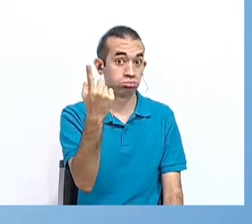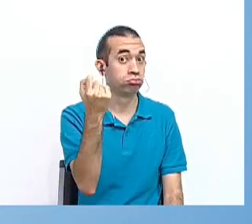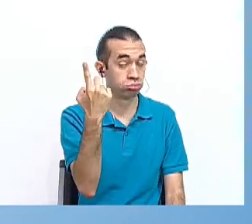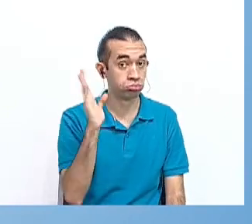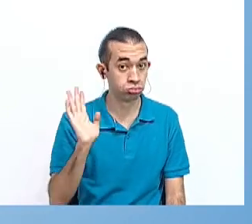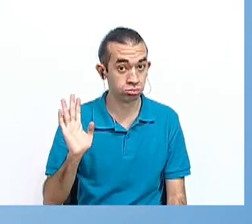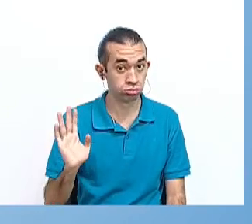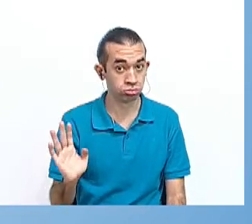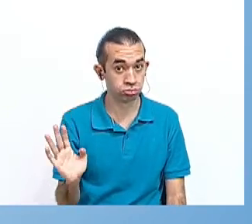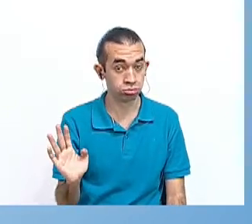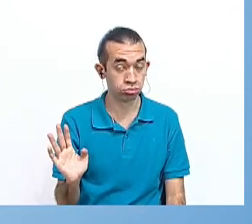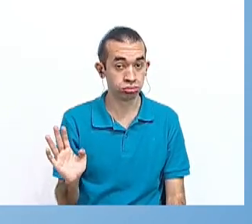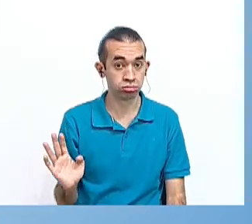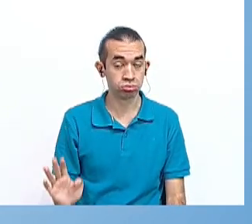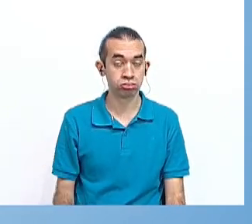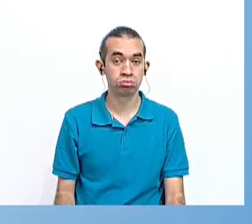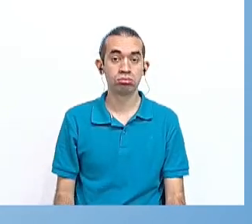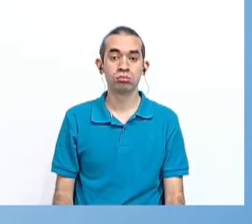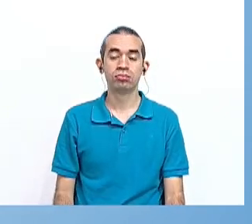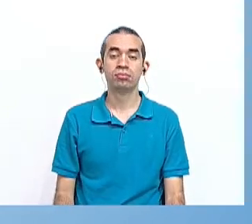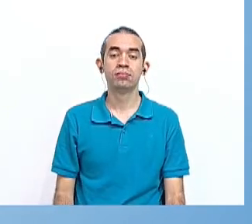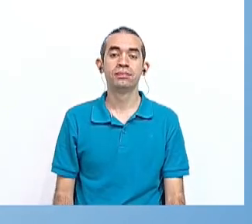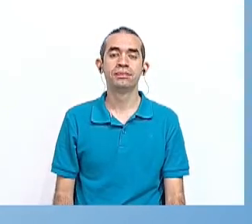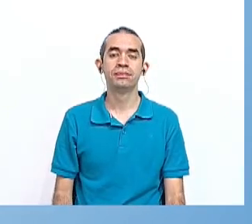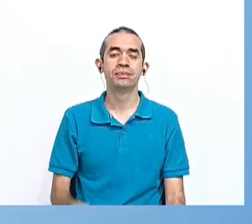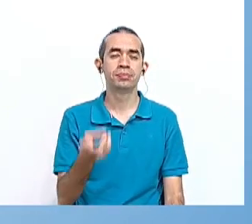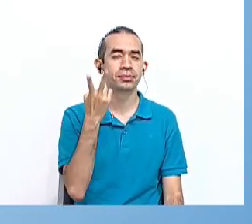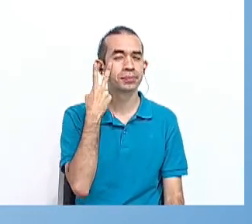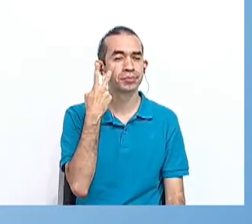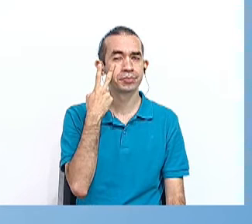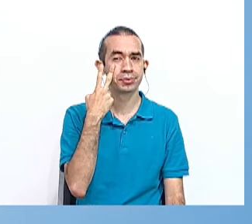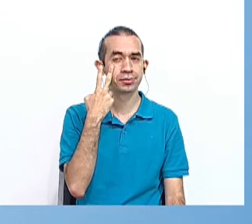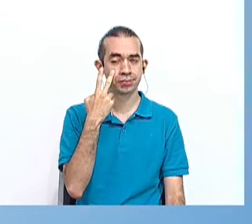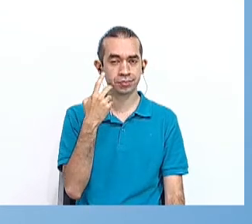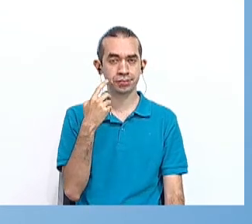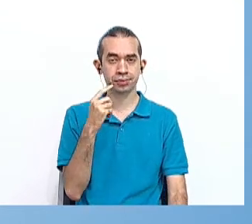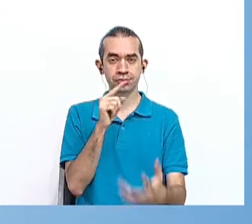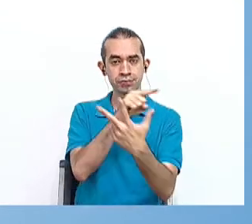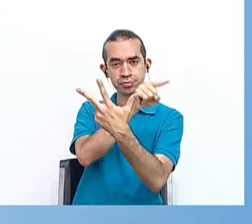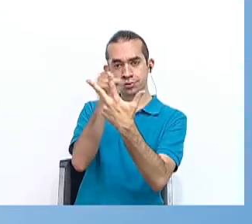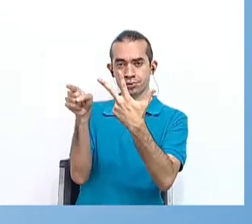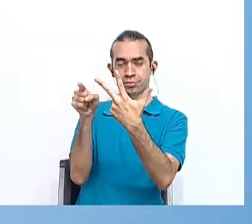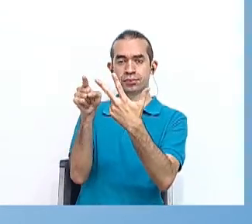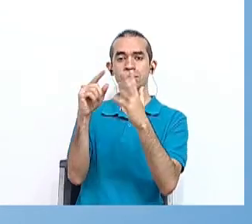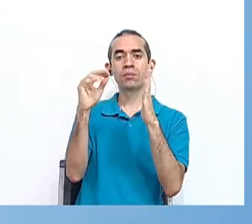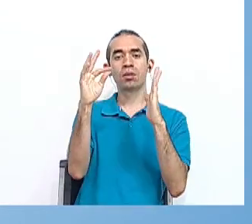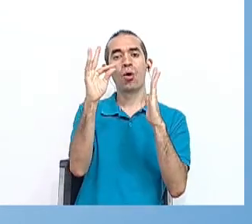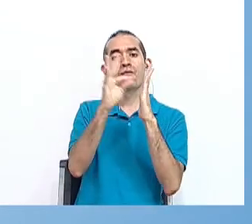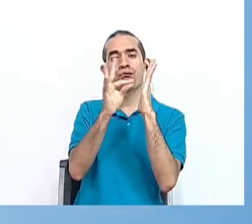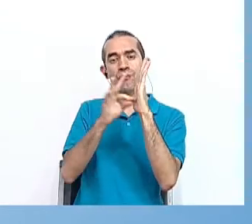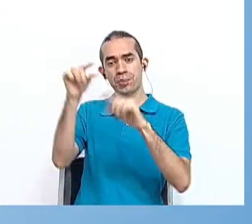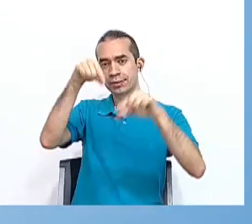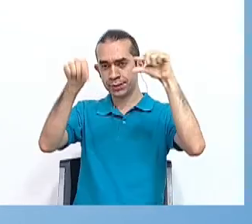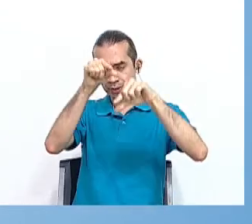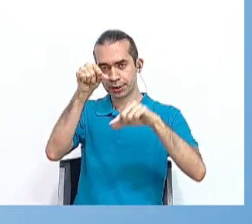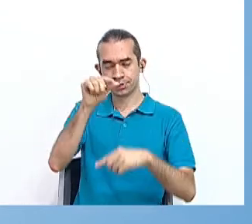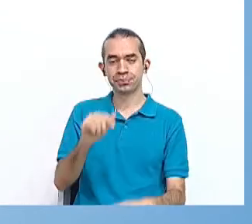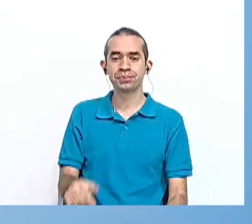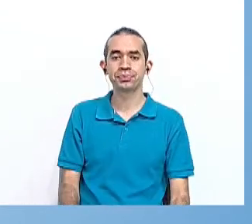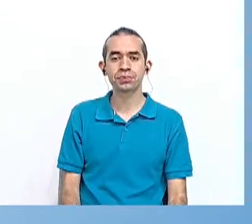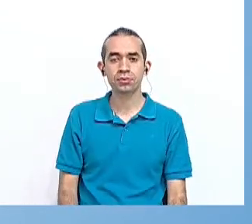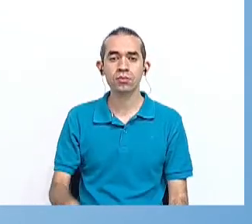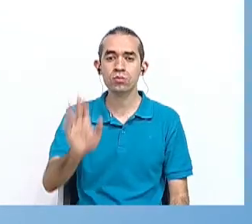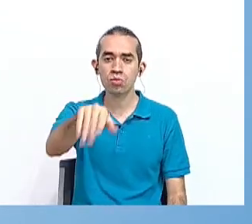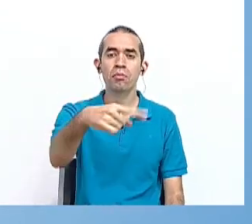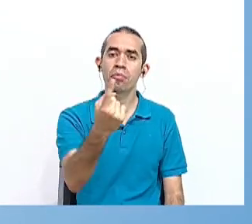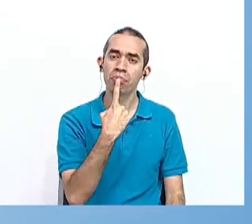entendiendo o comprendiendo en esta clase. A ver, tienen ahí 3 fórmulas químicas. Me van a